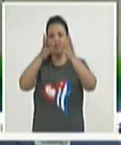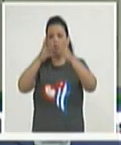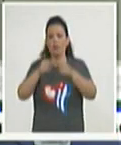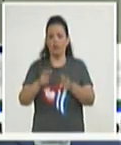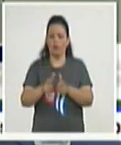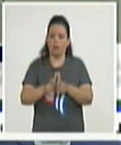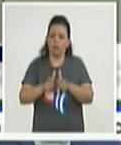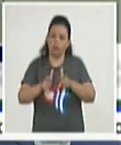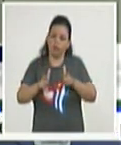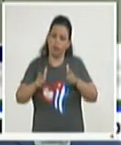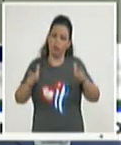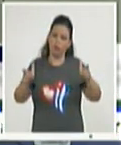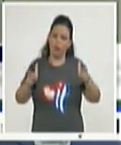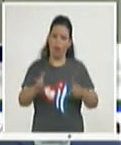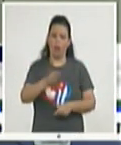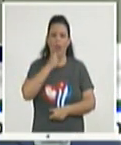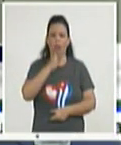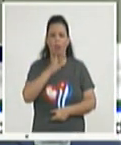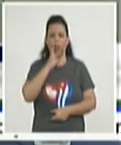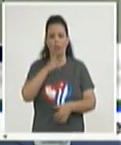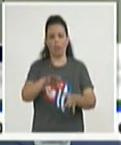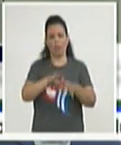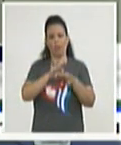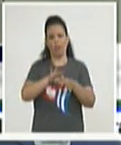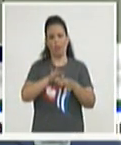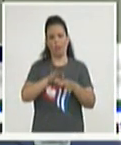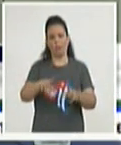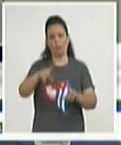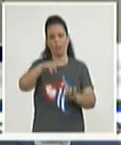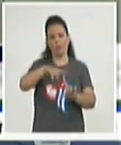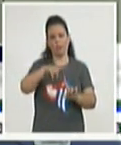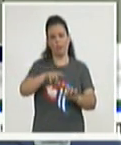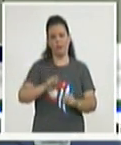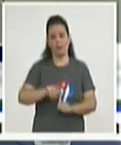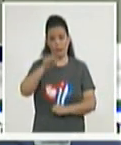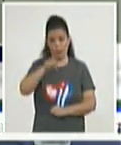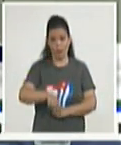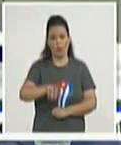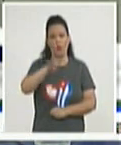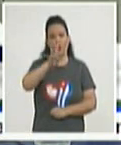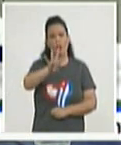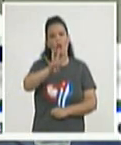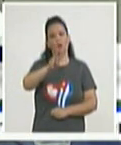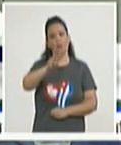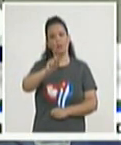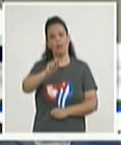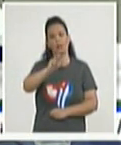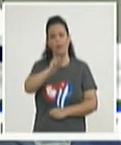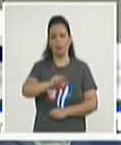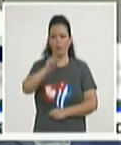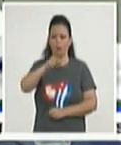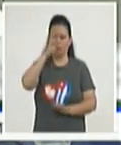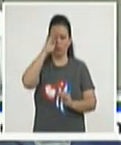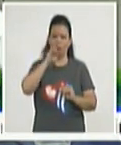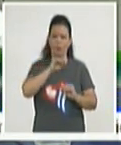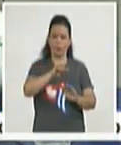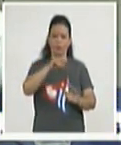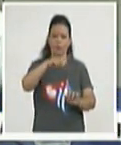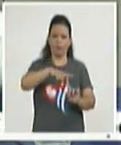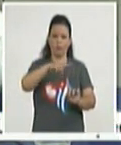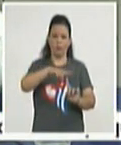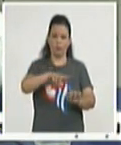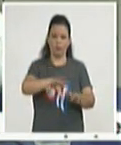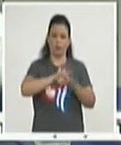intensiva. En estos momentos, con 420 pacientes en terapia intensiva, estamos